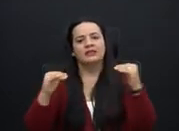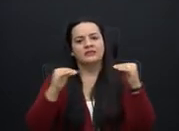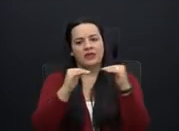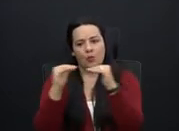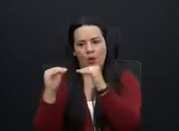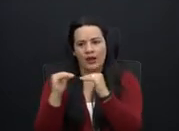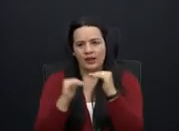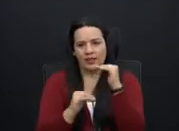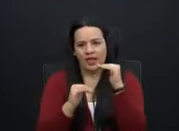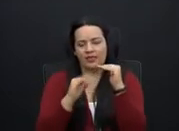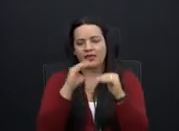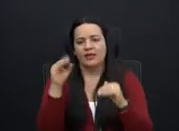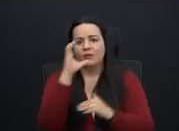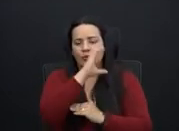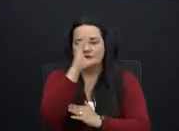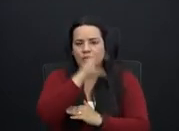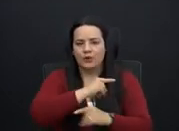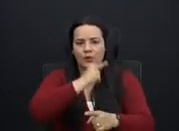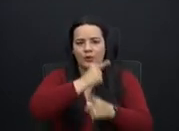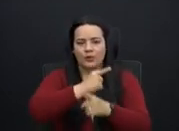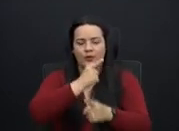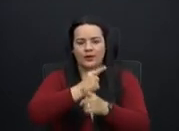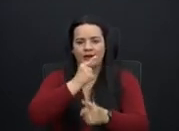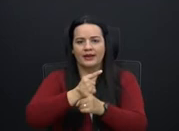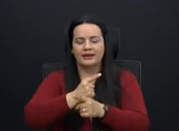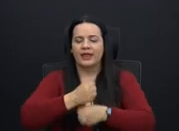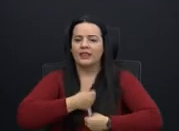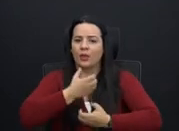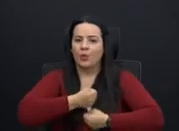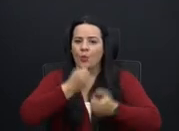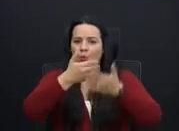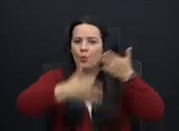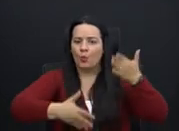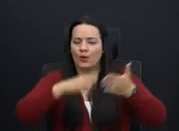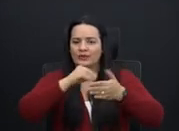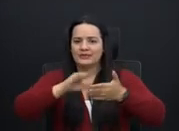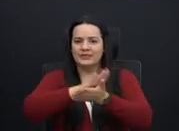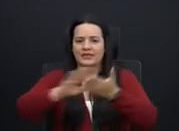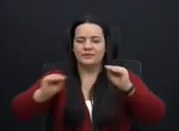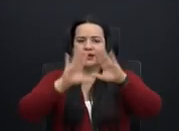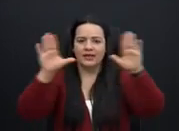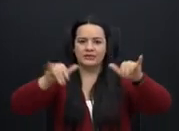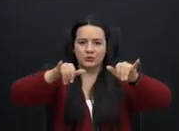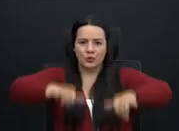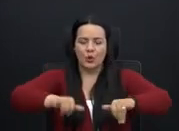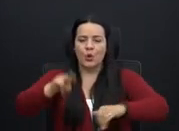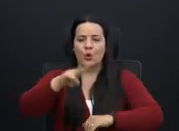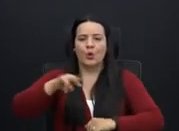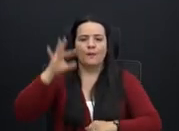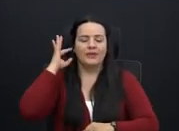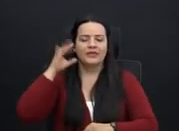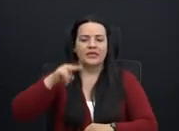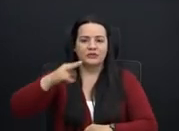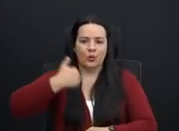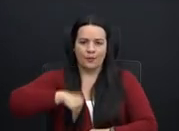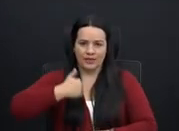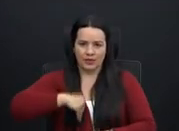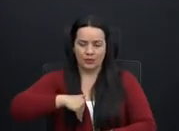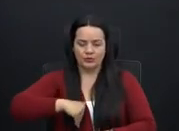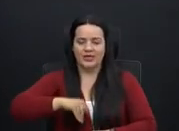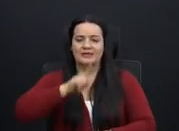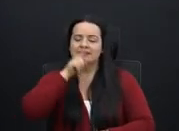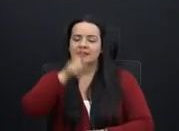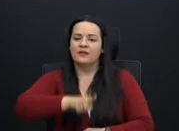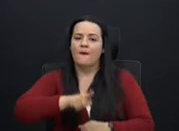cuentas, transparencia y sostenibilidad. Compañeros y compañeras, si bien es cierto que la medida que